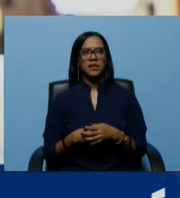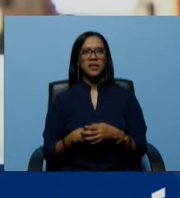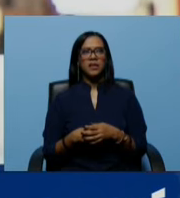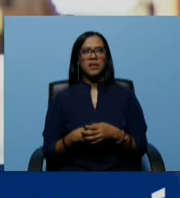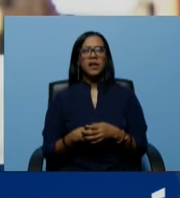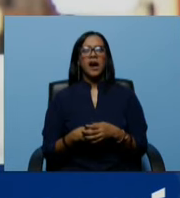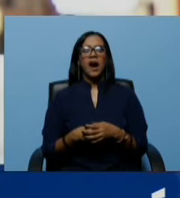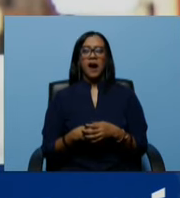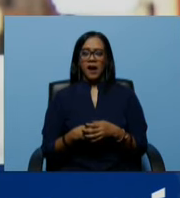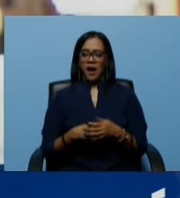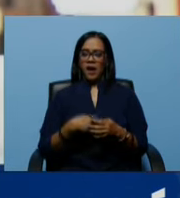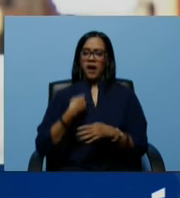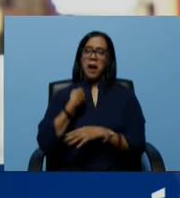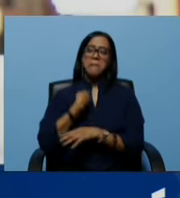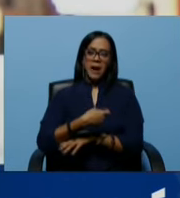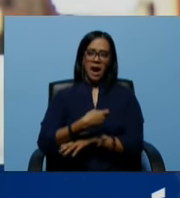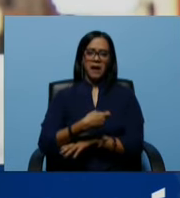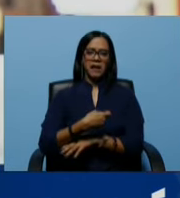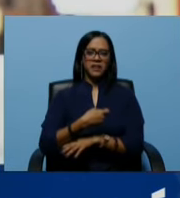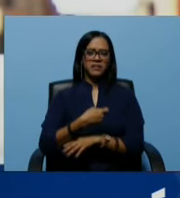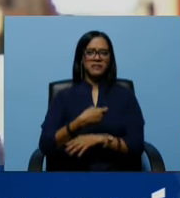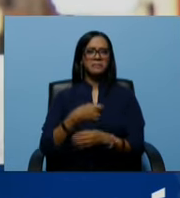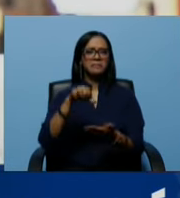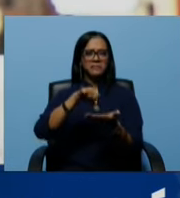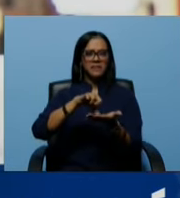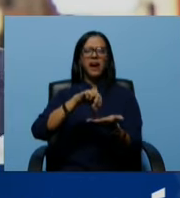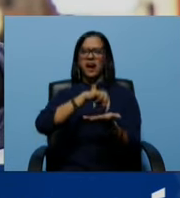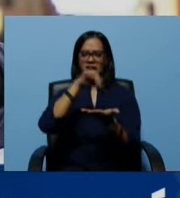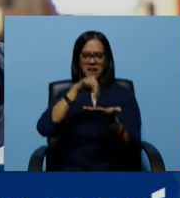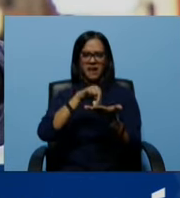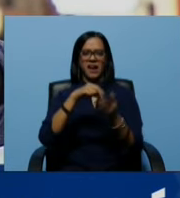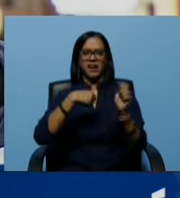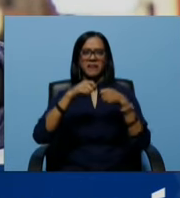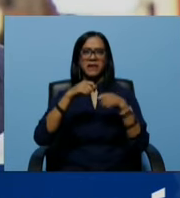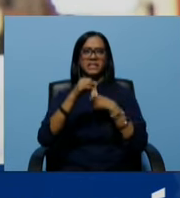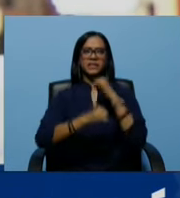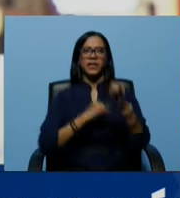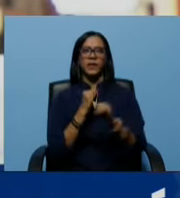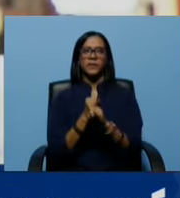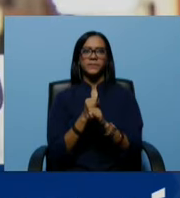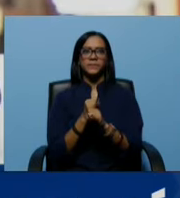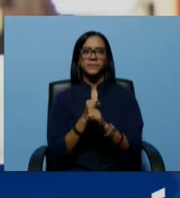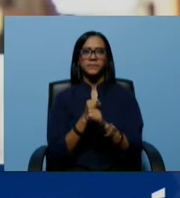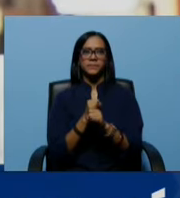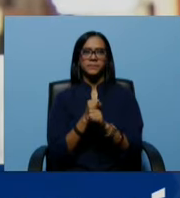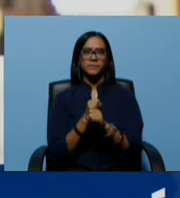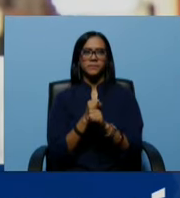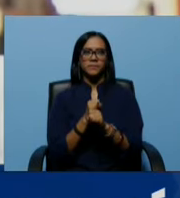la liquidación del Centro Nacional de Comercio Exterior.